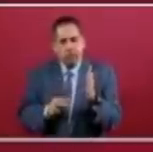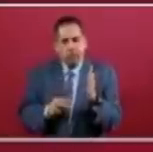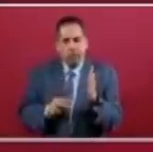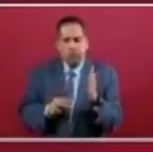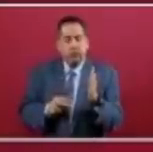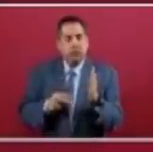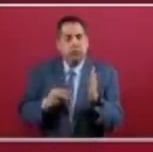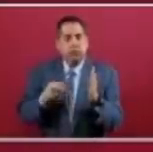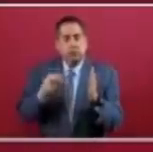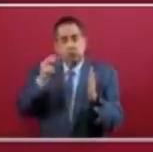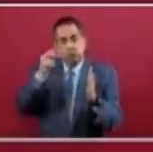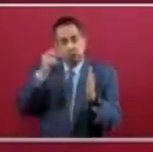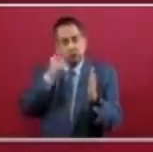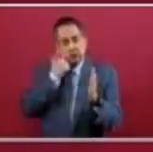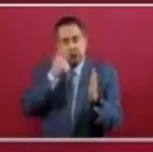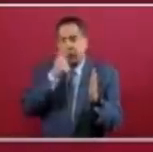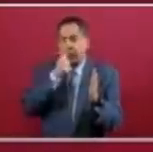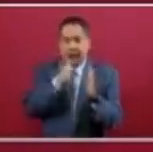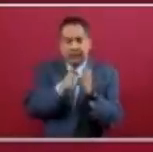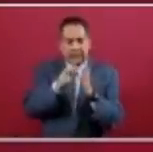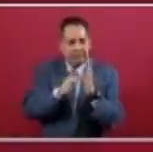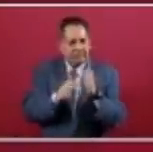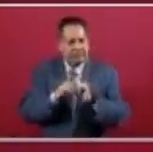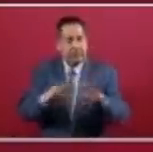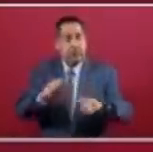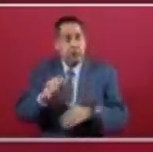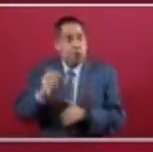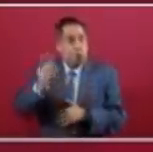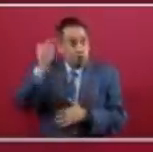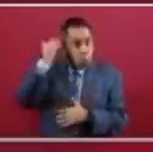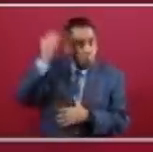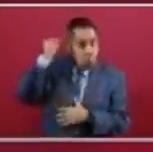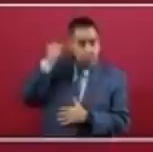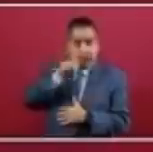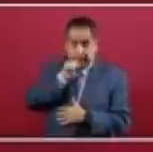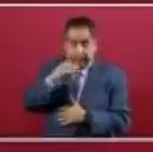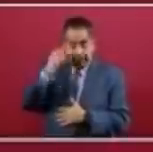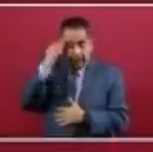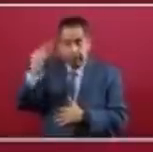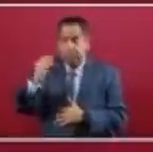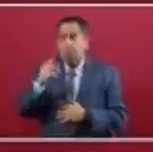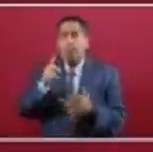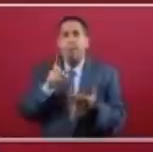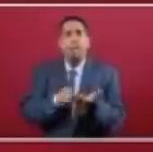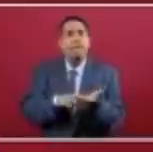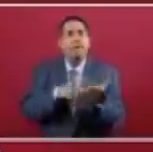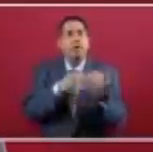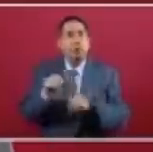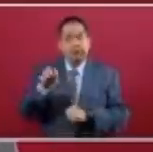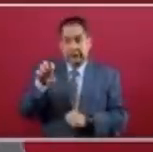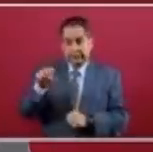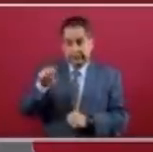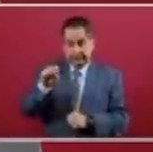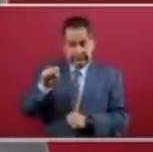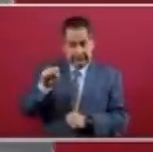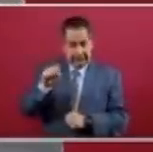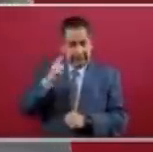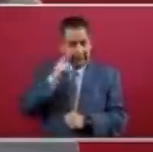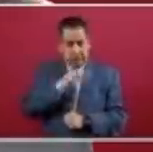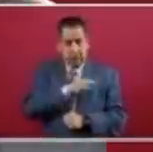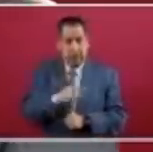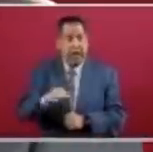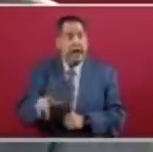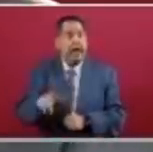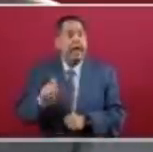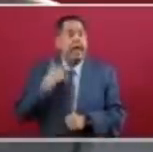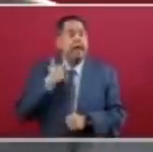se diera a conocer, de cuando en los años 60 el presidente